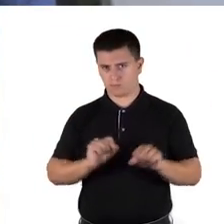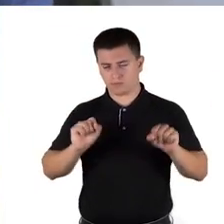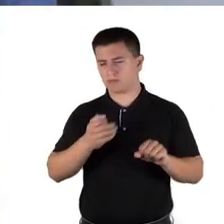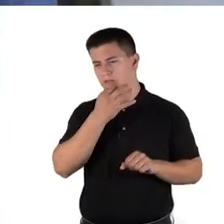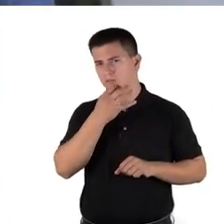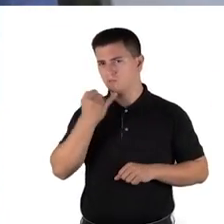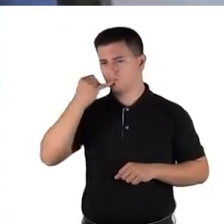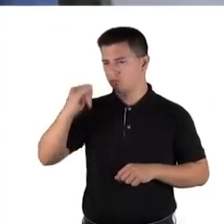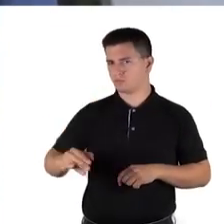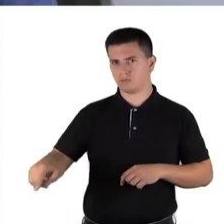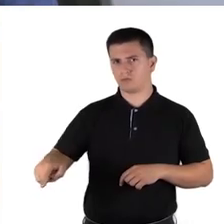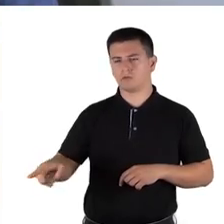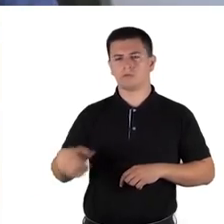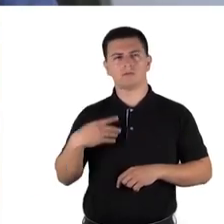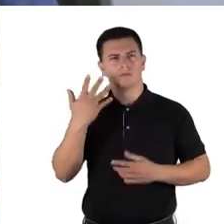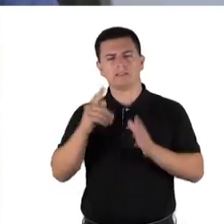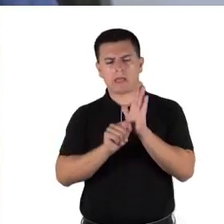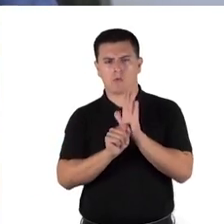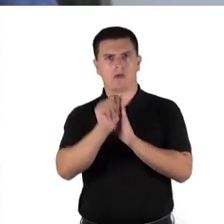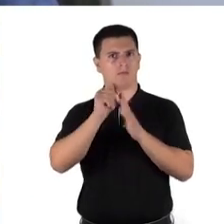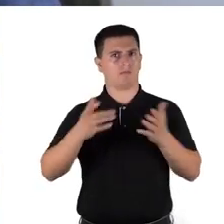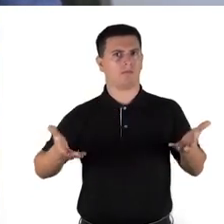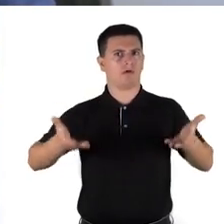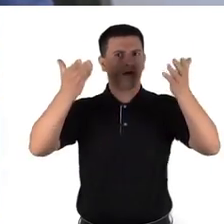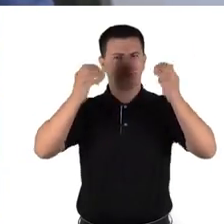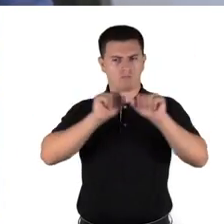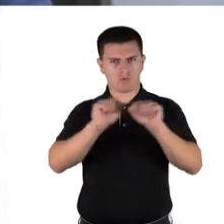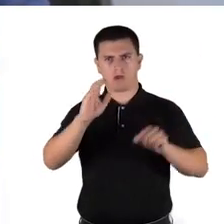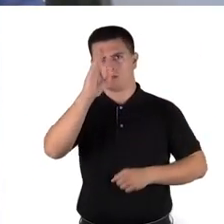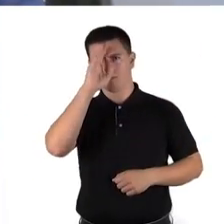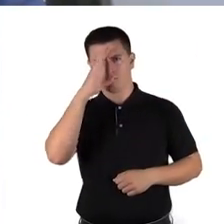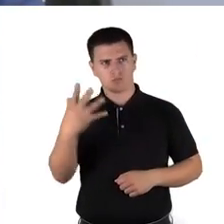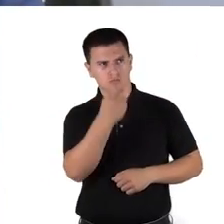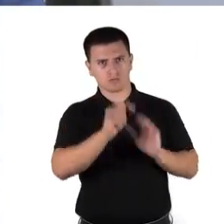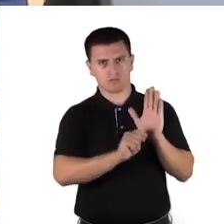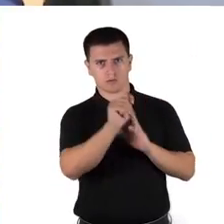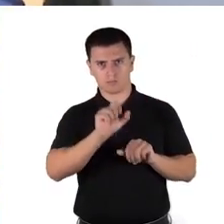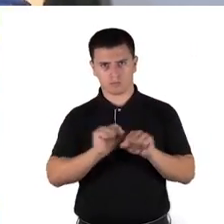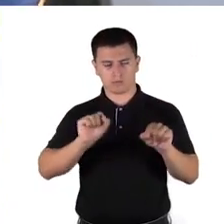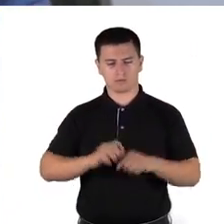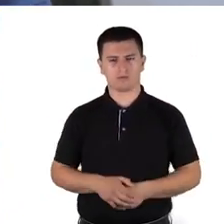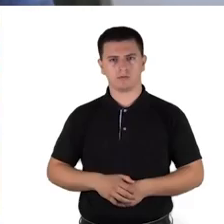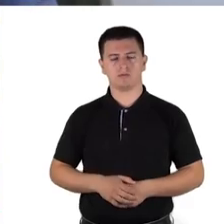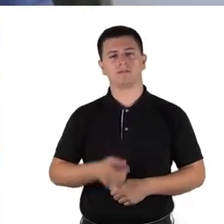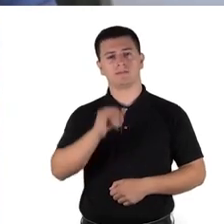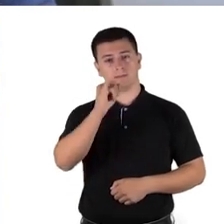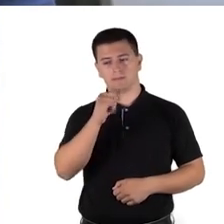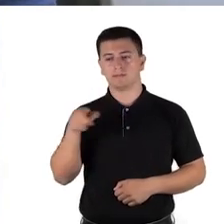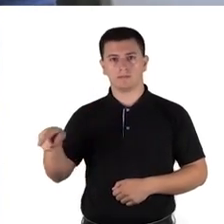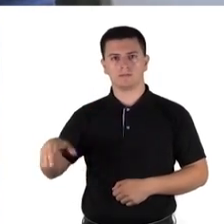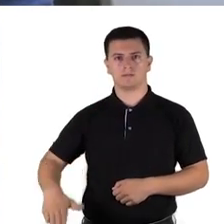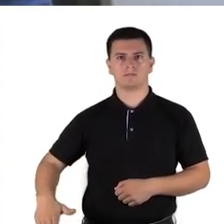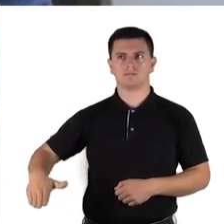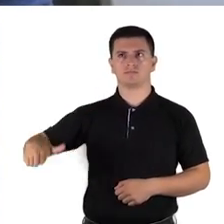aprendiendo. Eso hoy se puede traducir también. Estamos pensando a lo mejor que los chicos buscan demasiada tecnología, pero en esas cosas sencillas se puede aprender